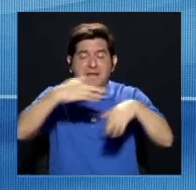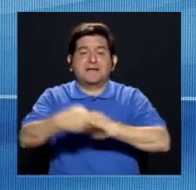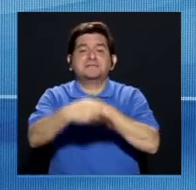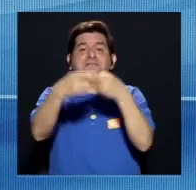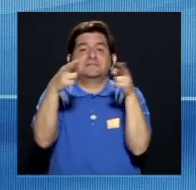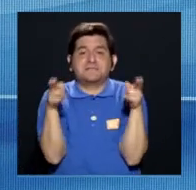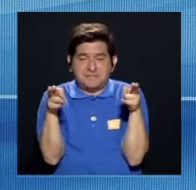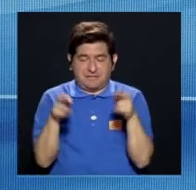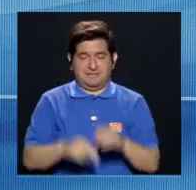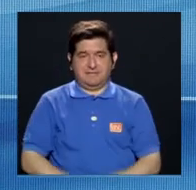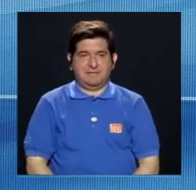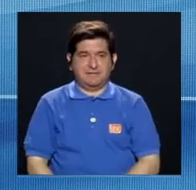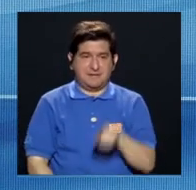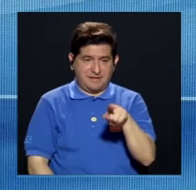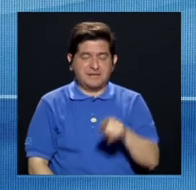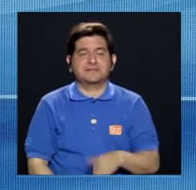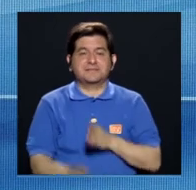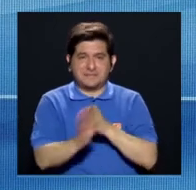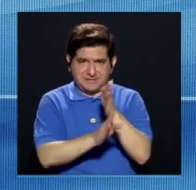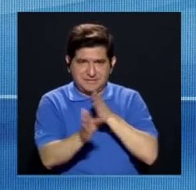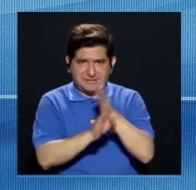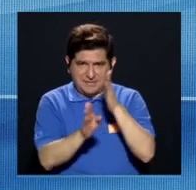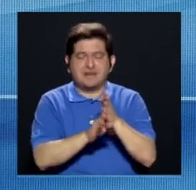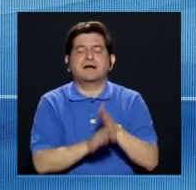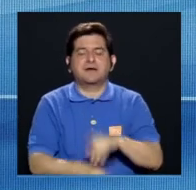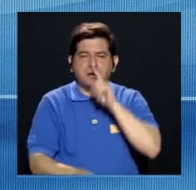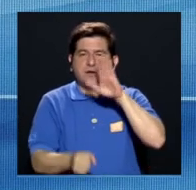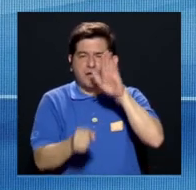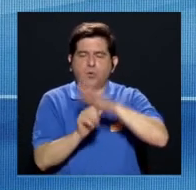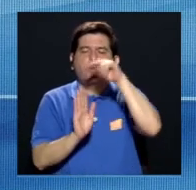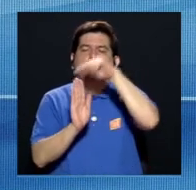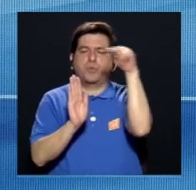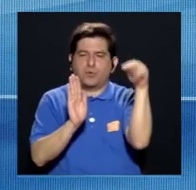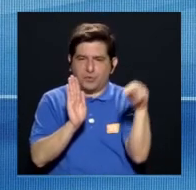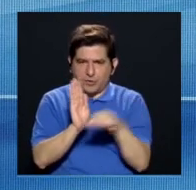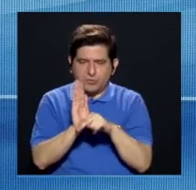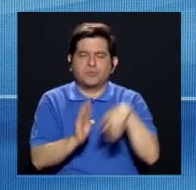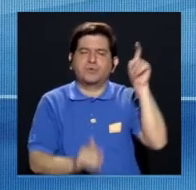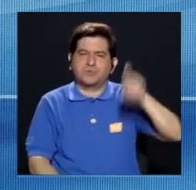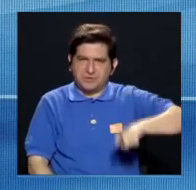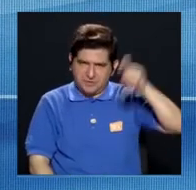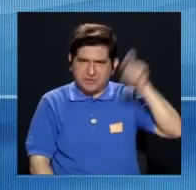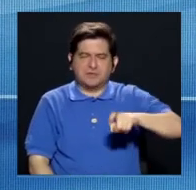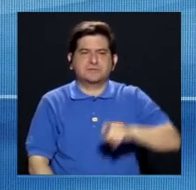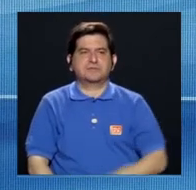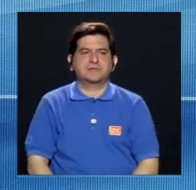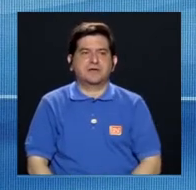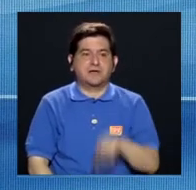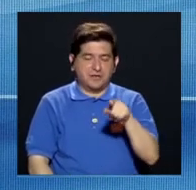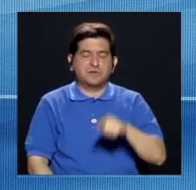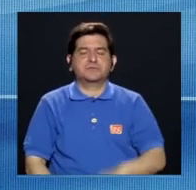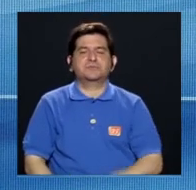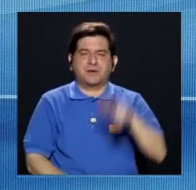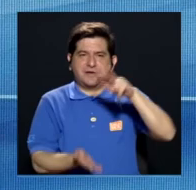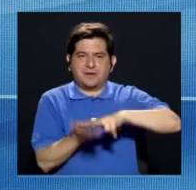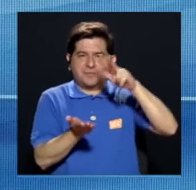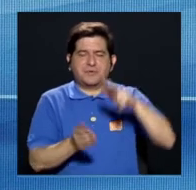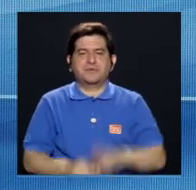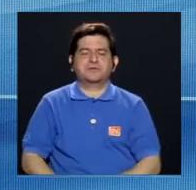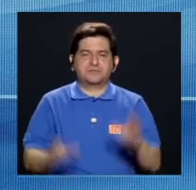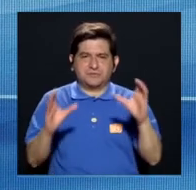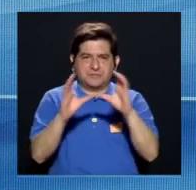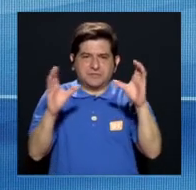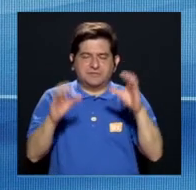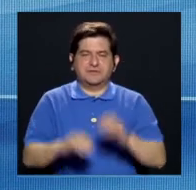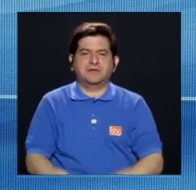regional en que una carrera alcanza los estándares necesarios para su acreditación